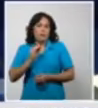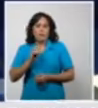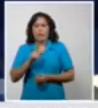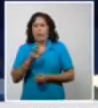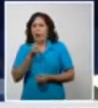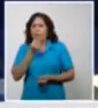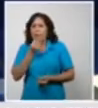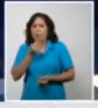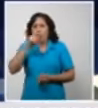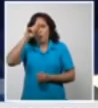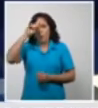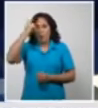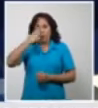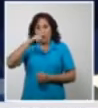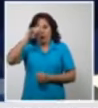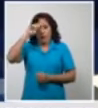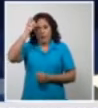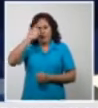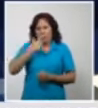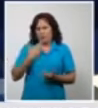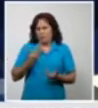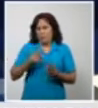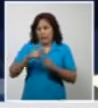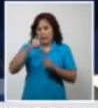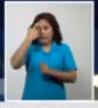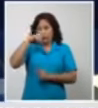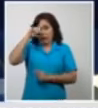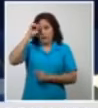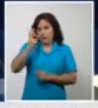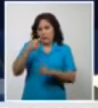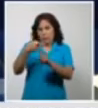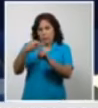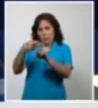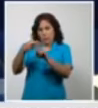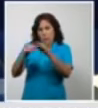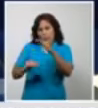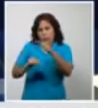tasas de incidencia de casos positivos hasta el día de ayer,